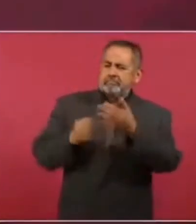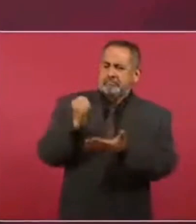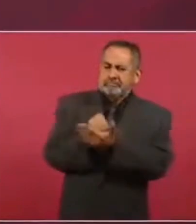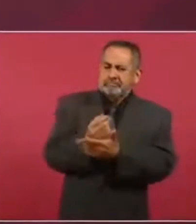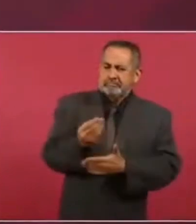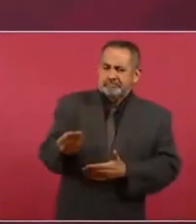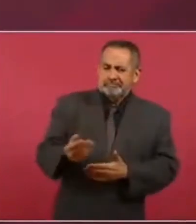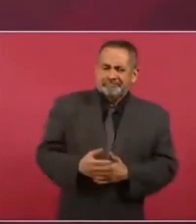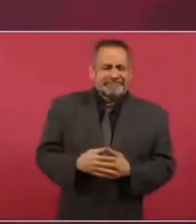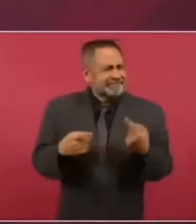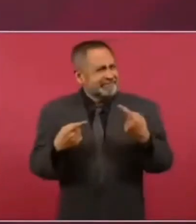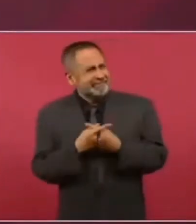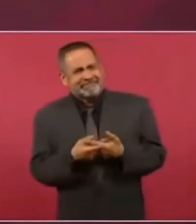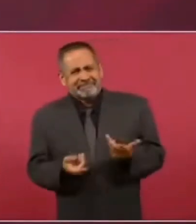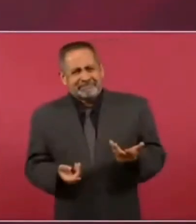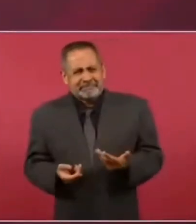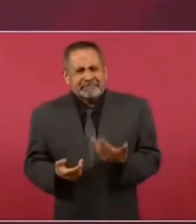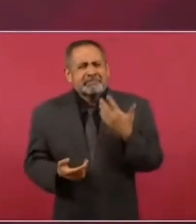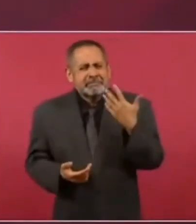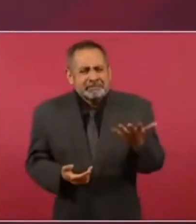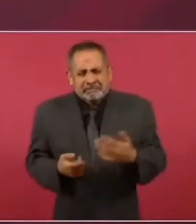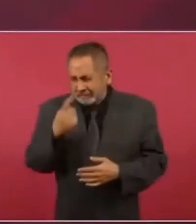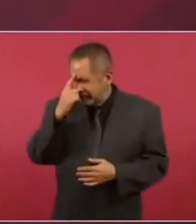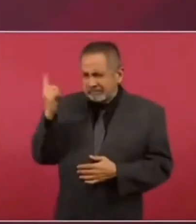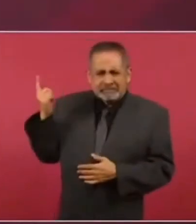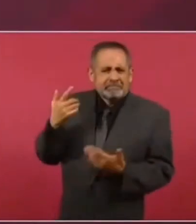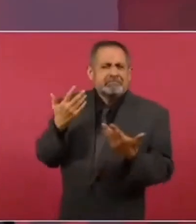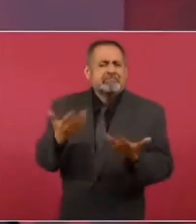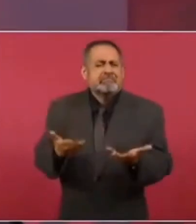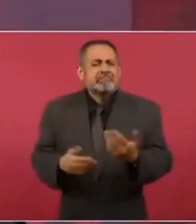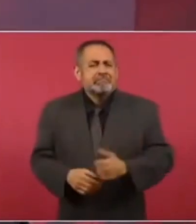Entonces, ¿para qué todo esto?